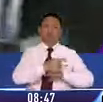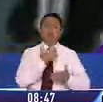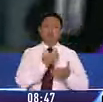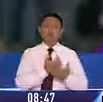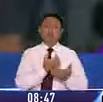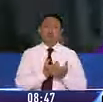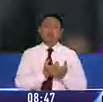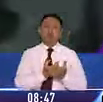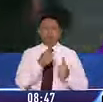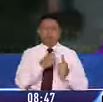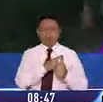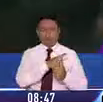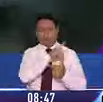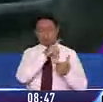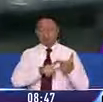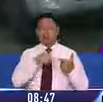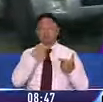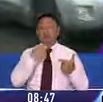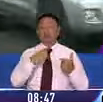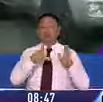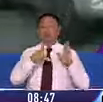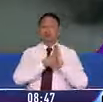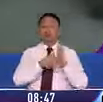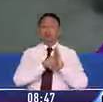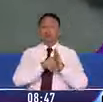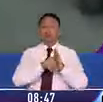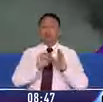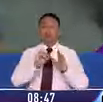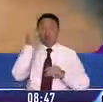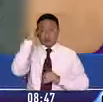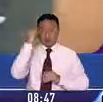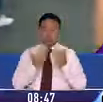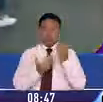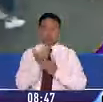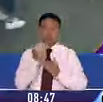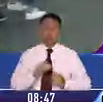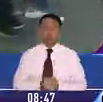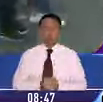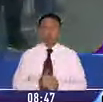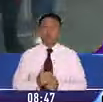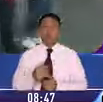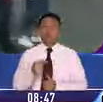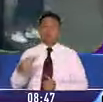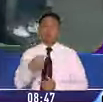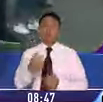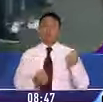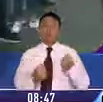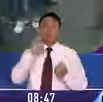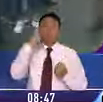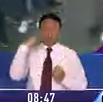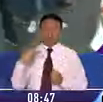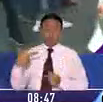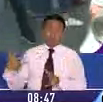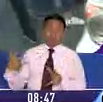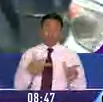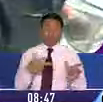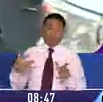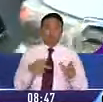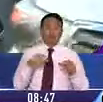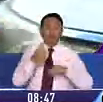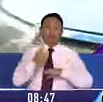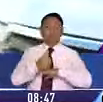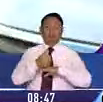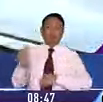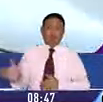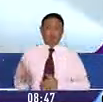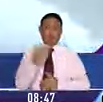También se refirió a la ley de ingenios y de a poco siguen llegando los vehículos del gobierno y también algunas autoridades. Cabe